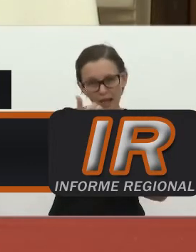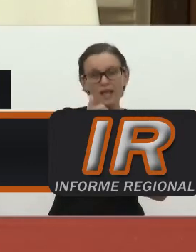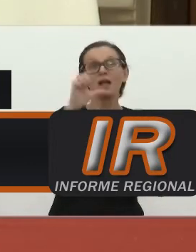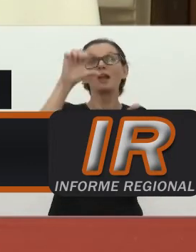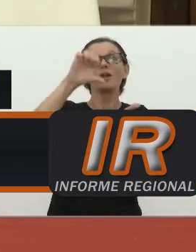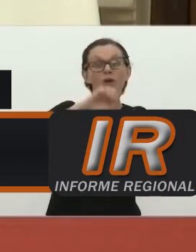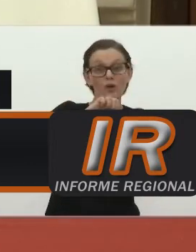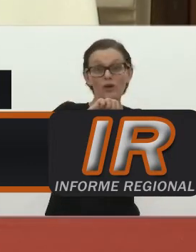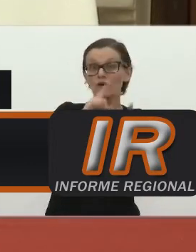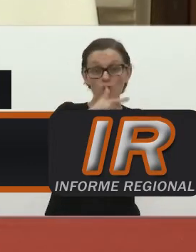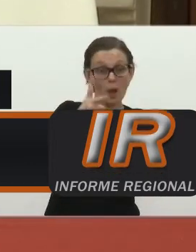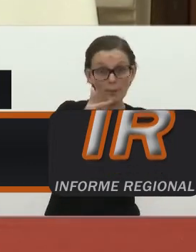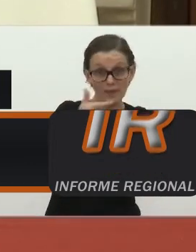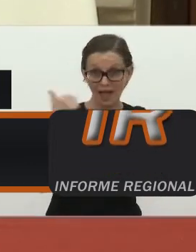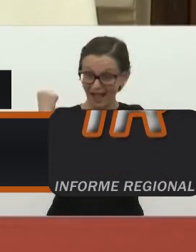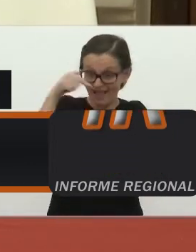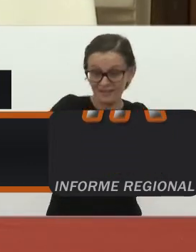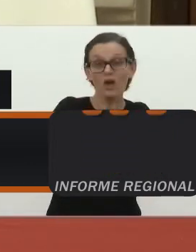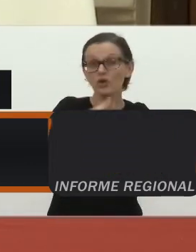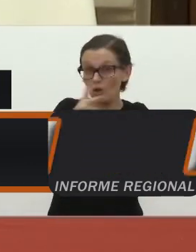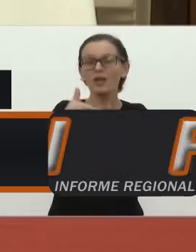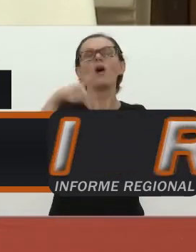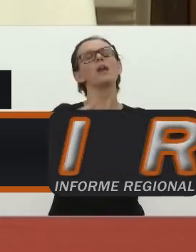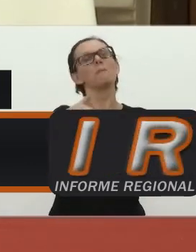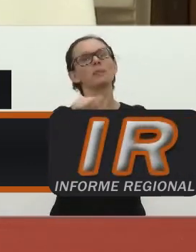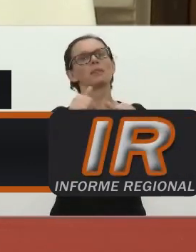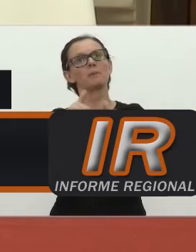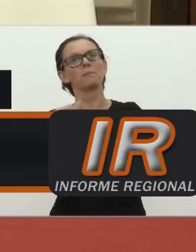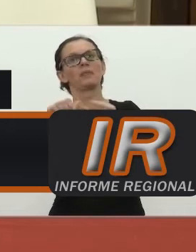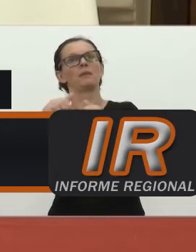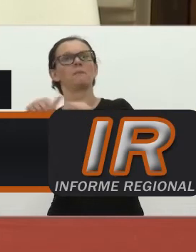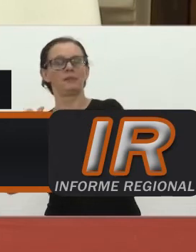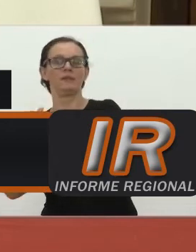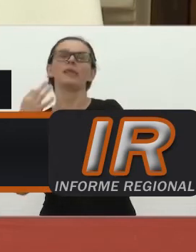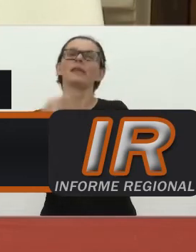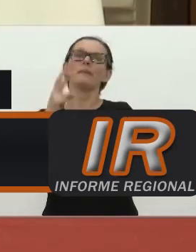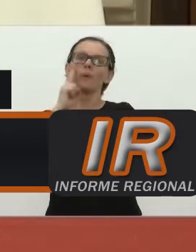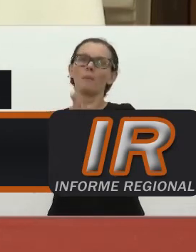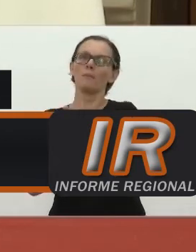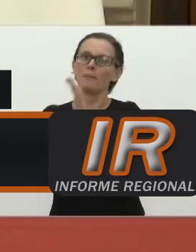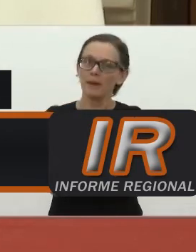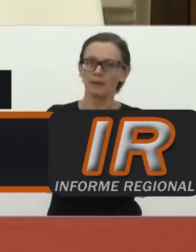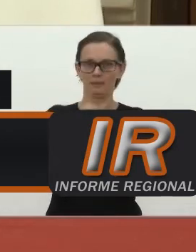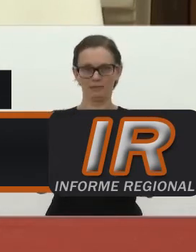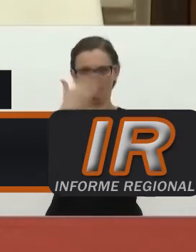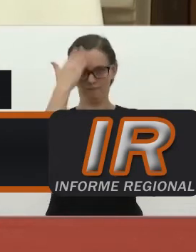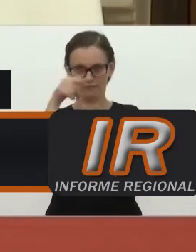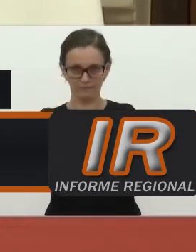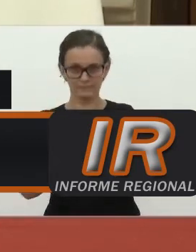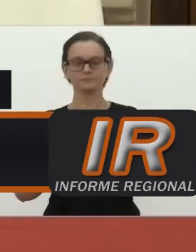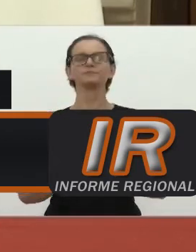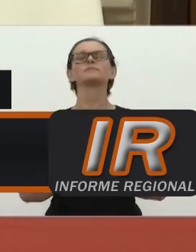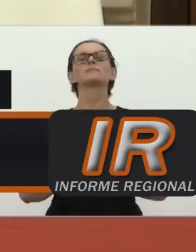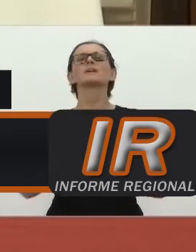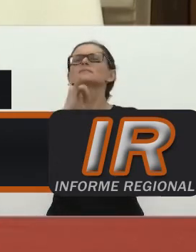tenían casos hasta hoy, por ahí hoy la tienen. Entonces tenemos que estar previniendo constantemente esta enfermedad. Tenemos que informar